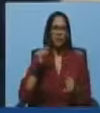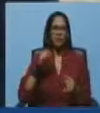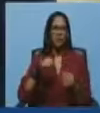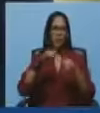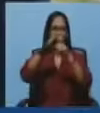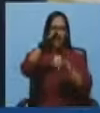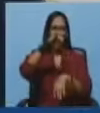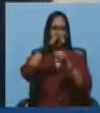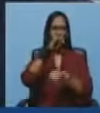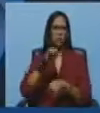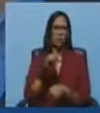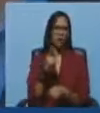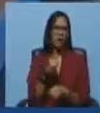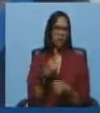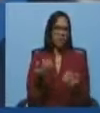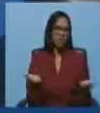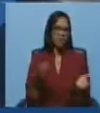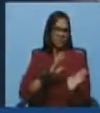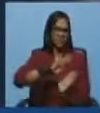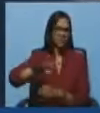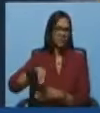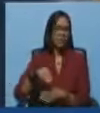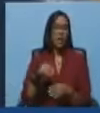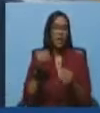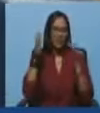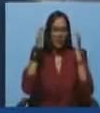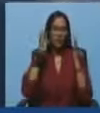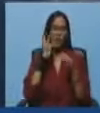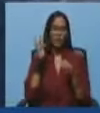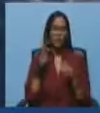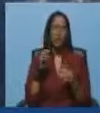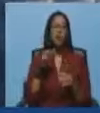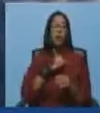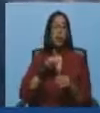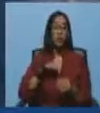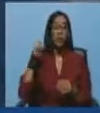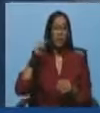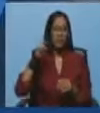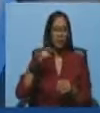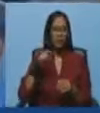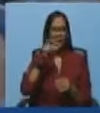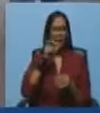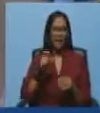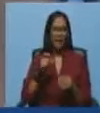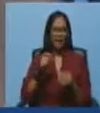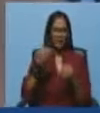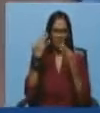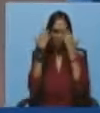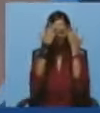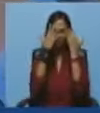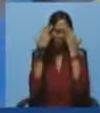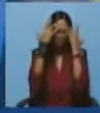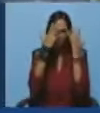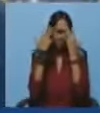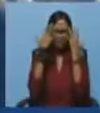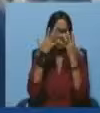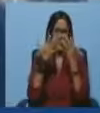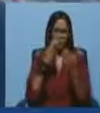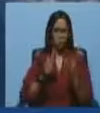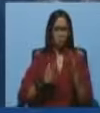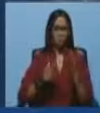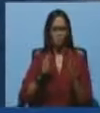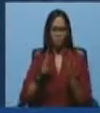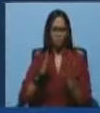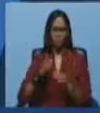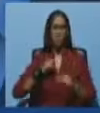las guerras, dice el tipo, ¿no? Este intelectual francés dice: nosotros lo que necesitamos es que la gente actúe como nosotros queremos que actúe y no tenemos necesidad ni